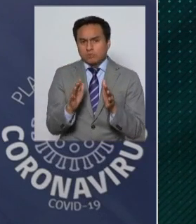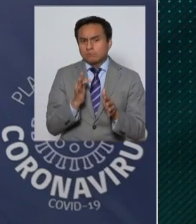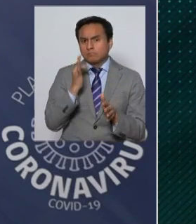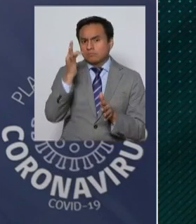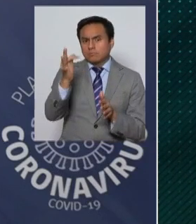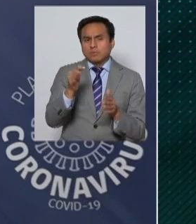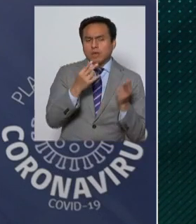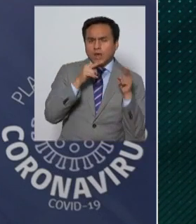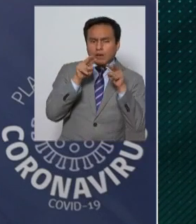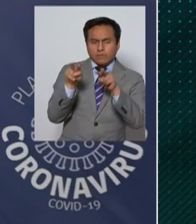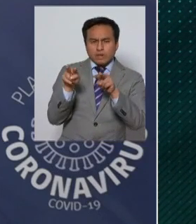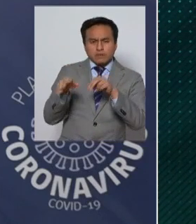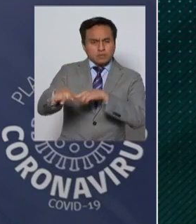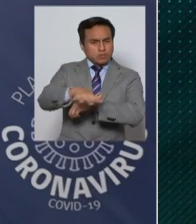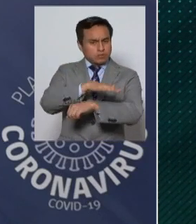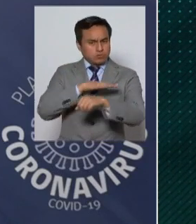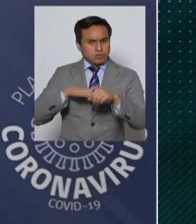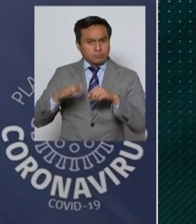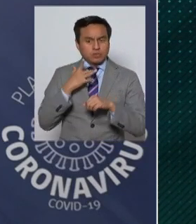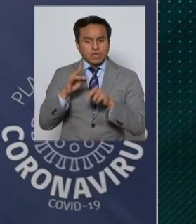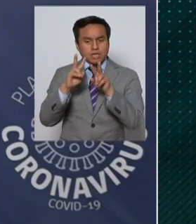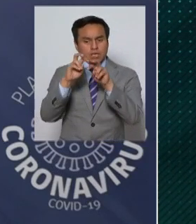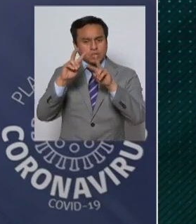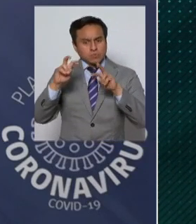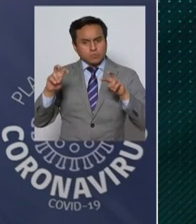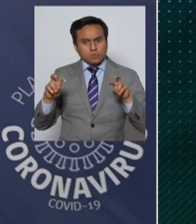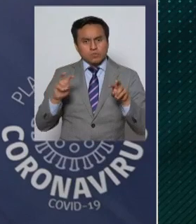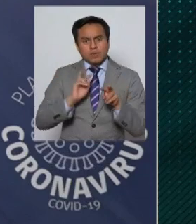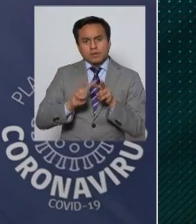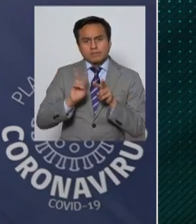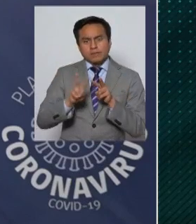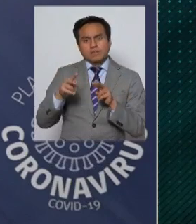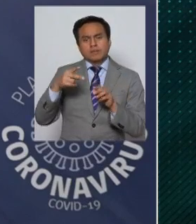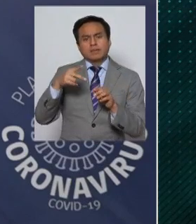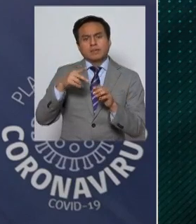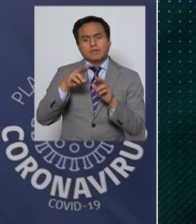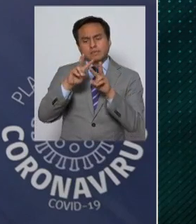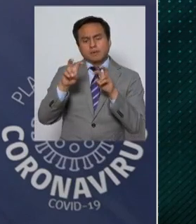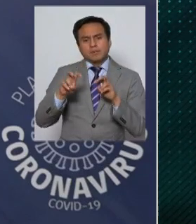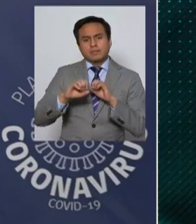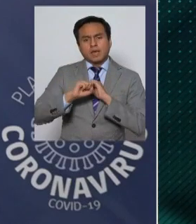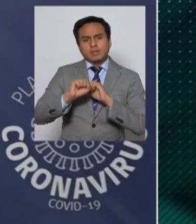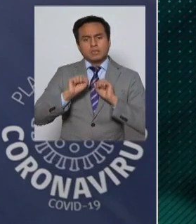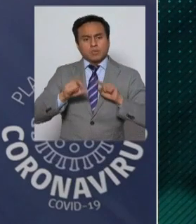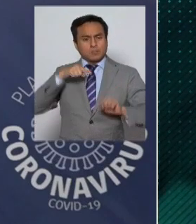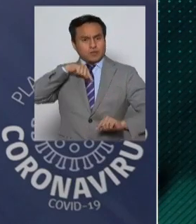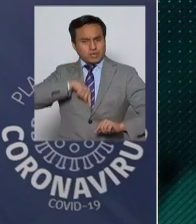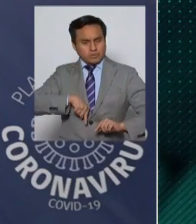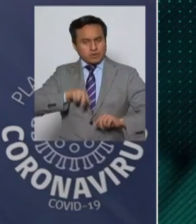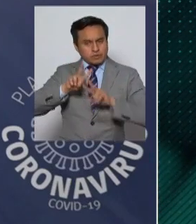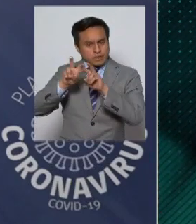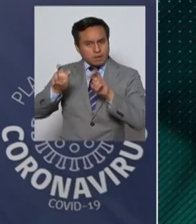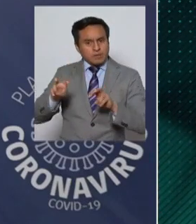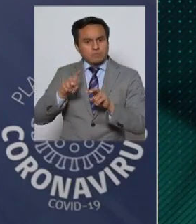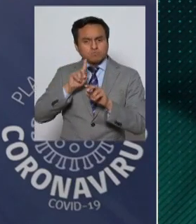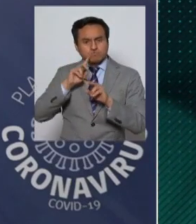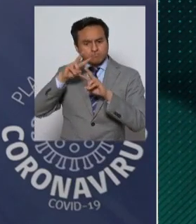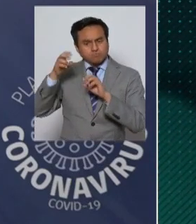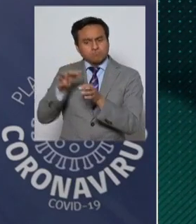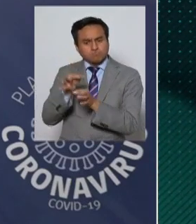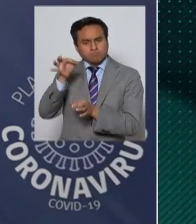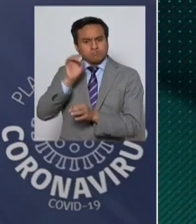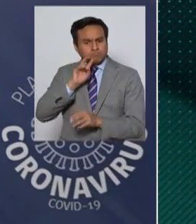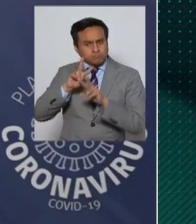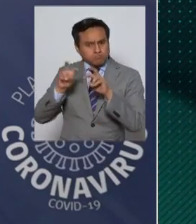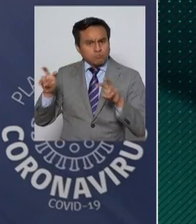ustedes pueden ver este tipo de situaciones, ya que este estudio hace exámenes de anticuerpo? Y consultarle también respecto